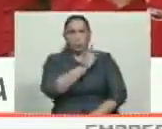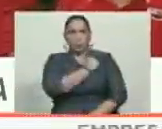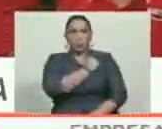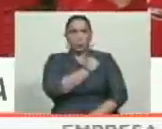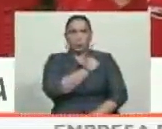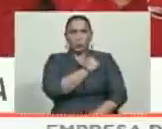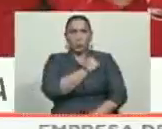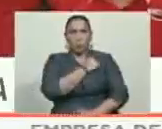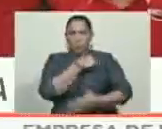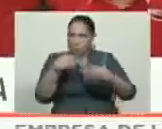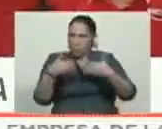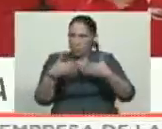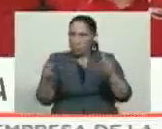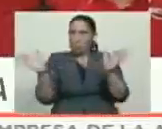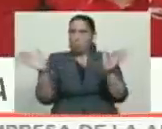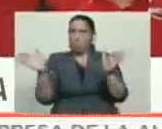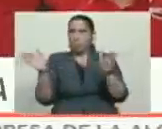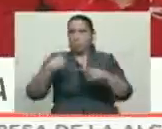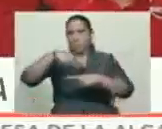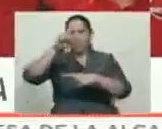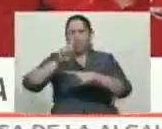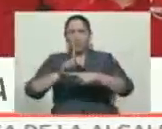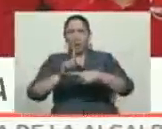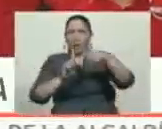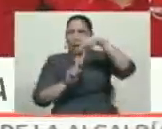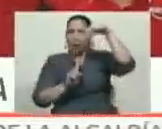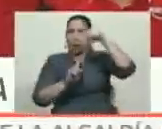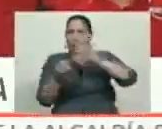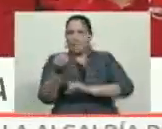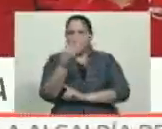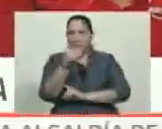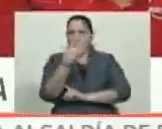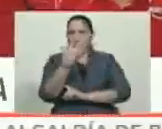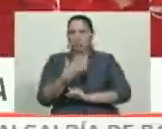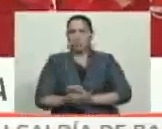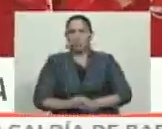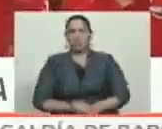por la puerta principal de Miraflores!